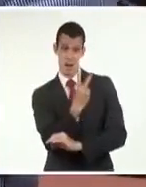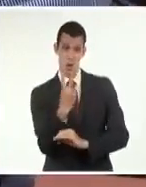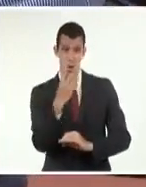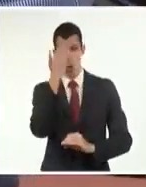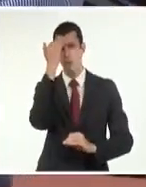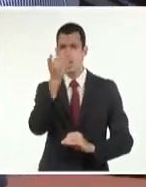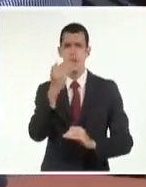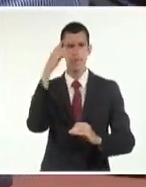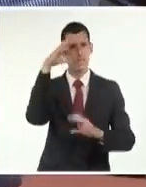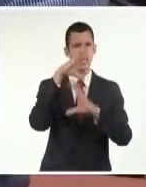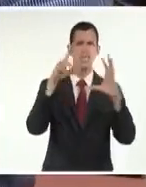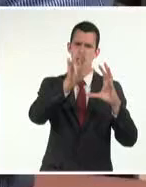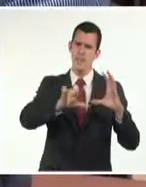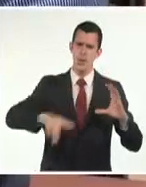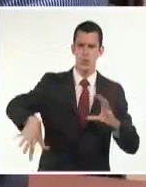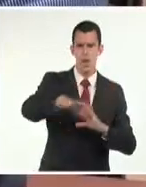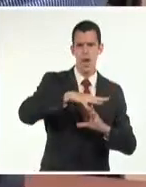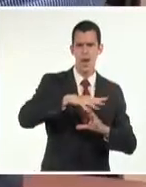hacer realidad